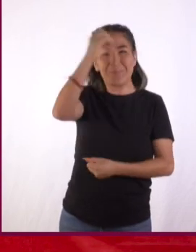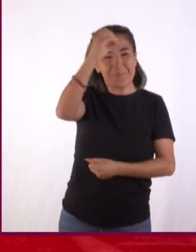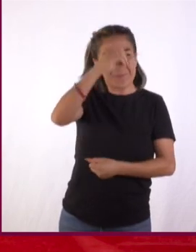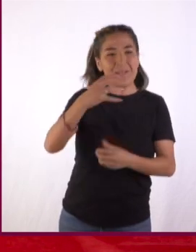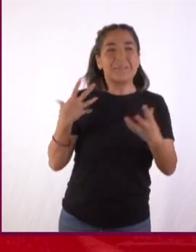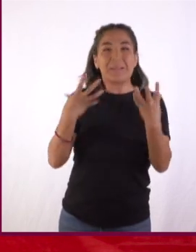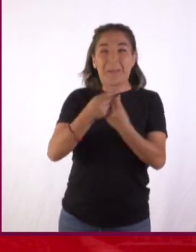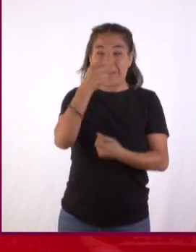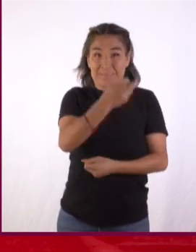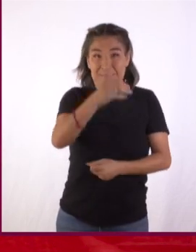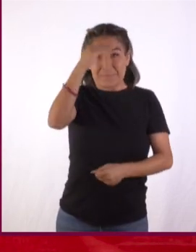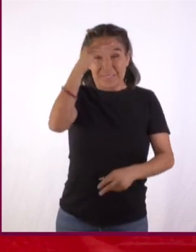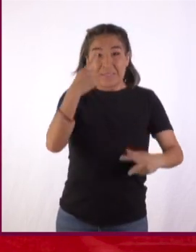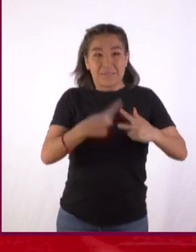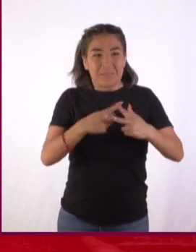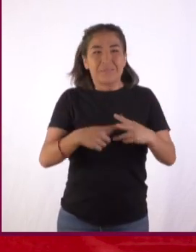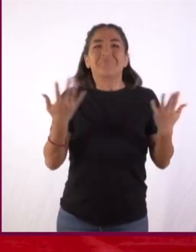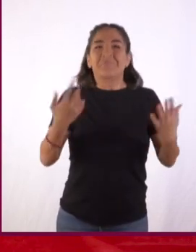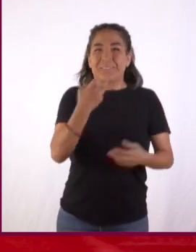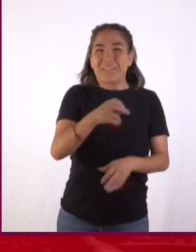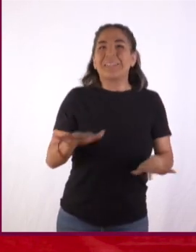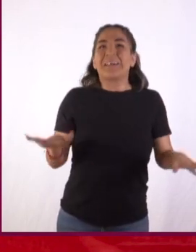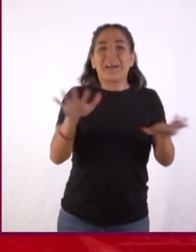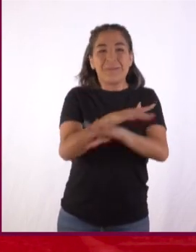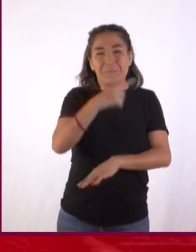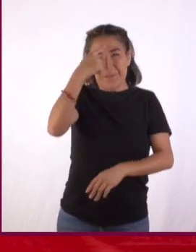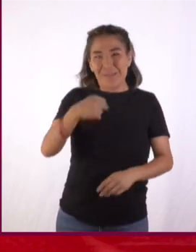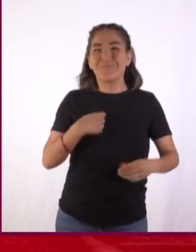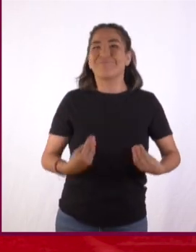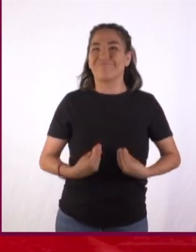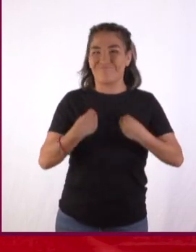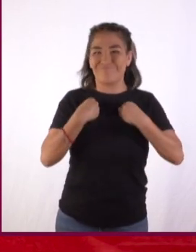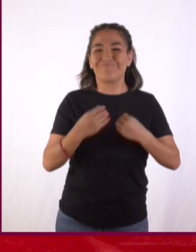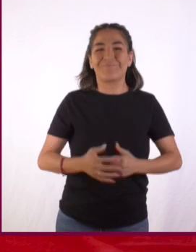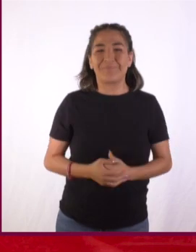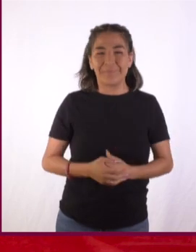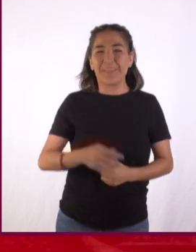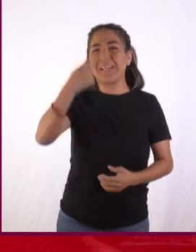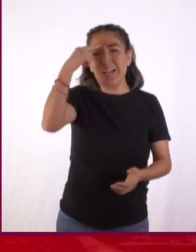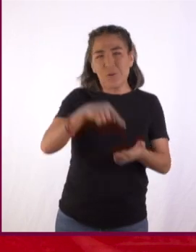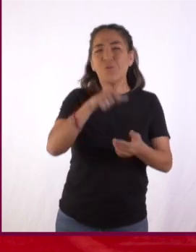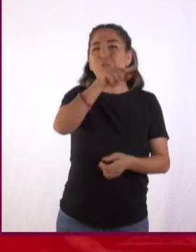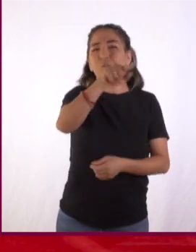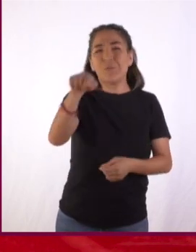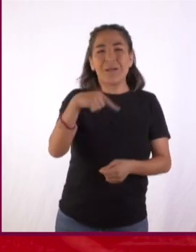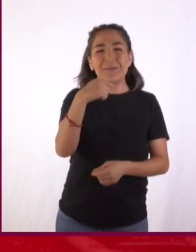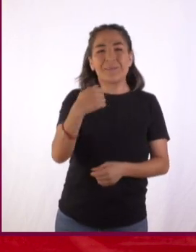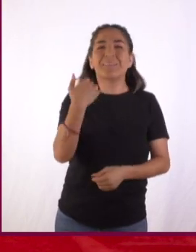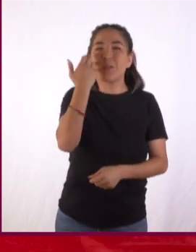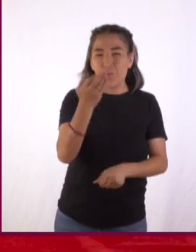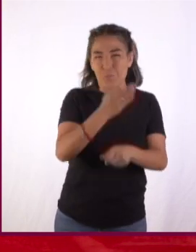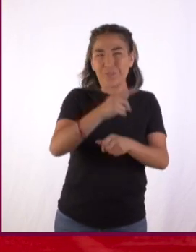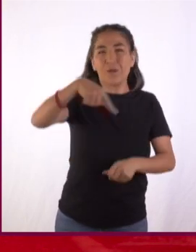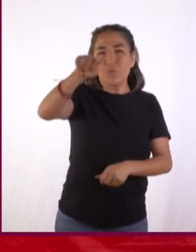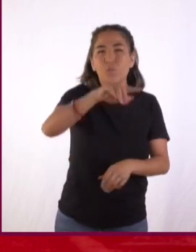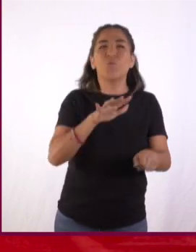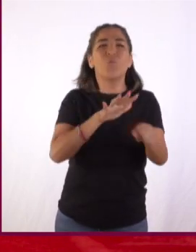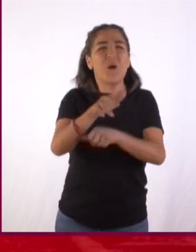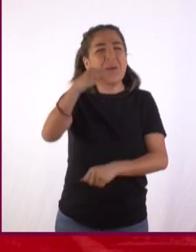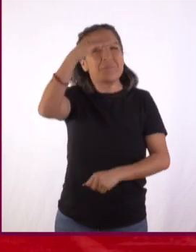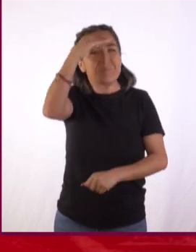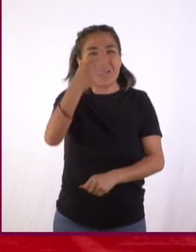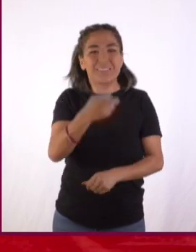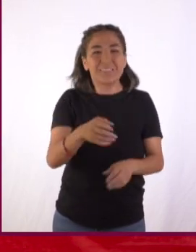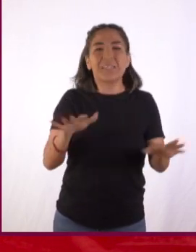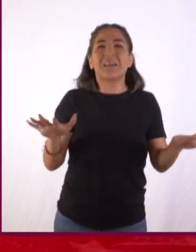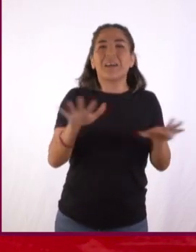¿eh? Diría también que pensamiento matemático ha sido mi estímulo para cambiar. Queremos que nos cuenten qué estímulos nos han cambiado